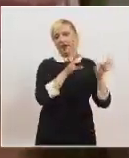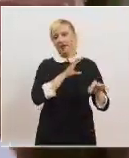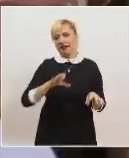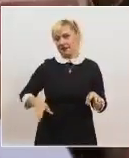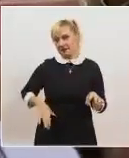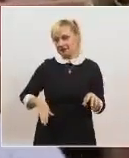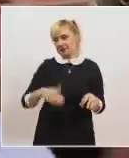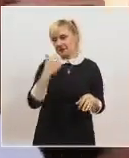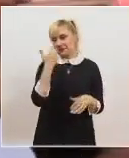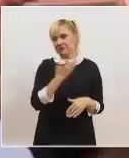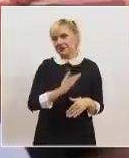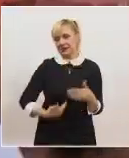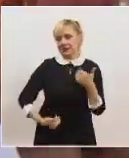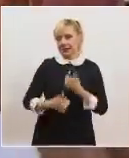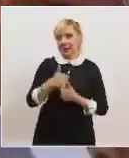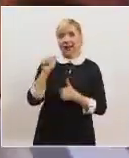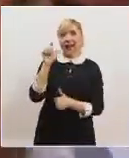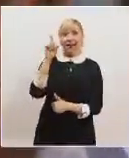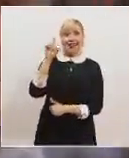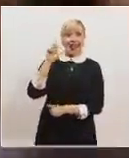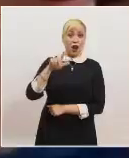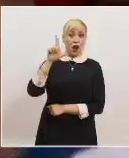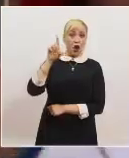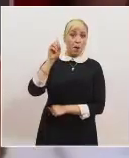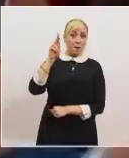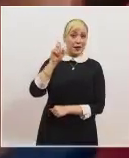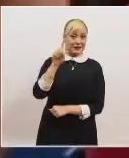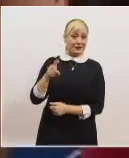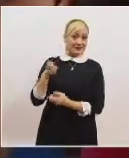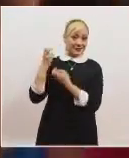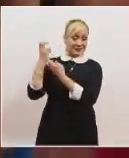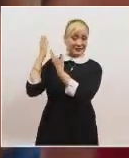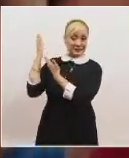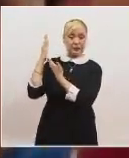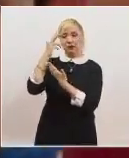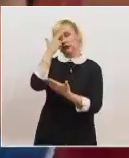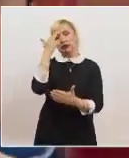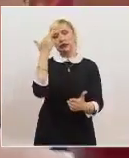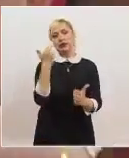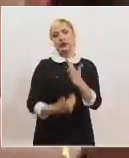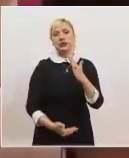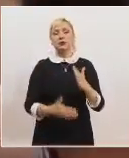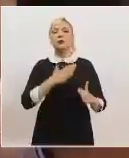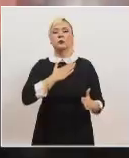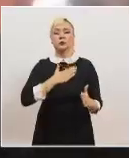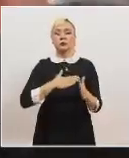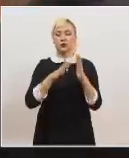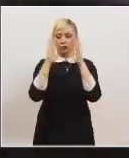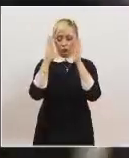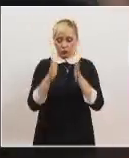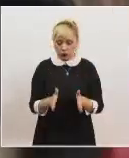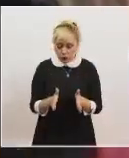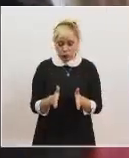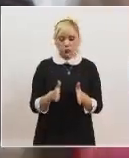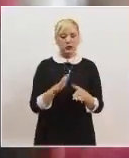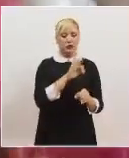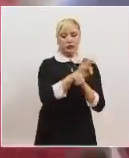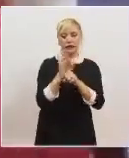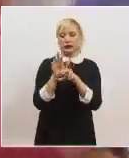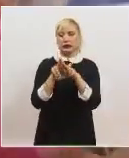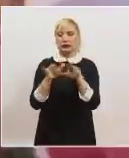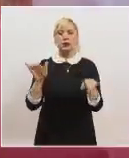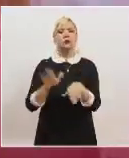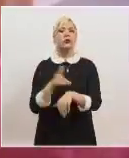de Gobernación, Adán Augusto López, vulneró los principios de imparcialidad, neutralidad y equidad en la contienda por asistir a un